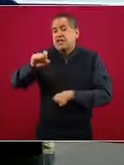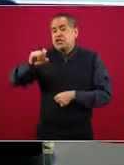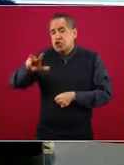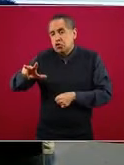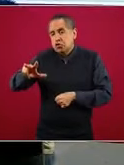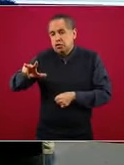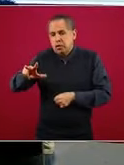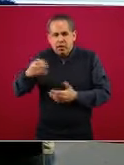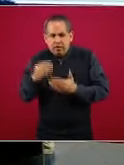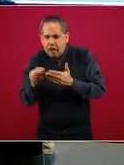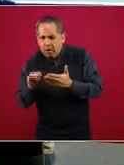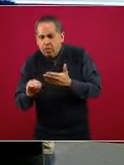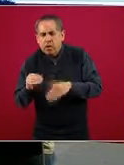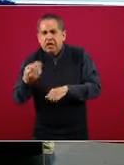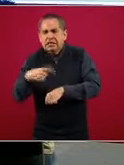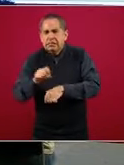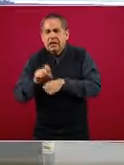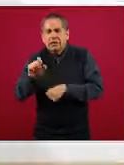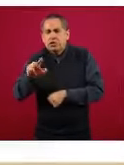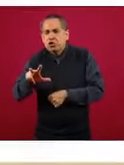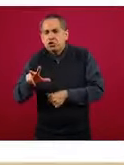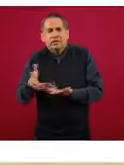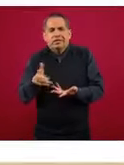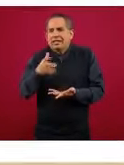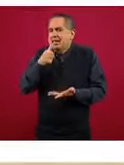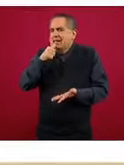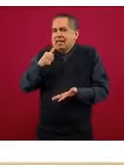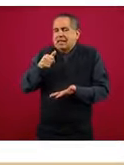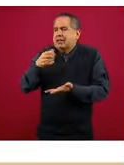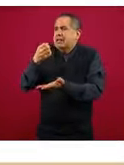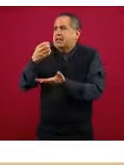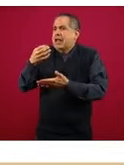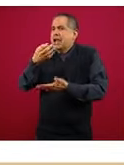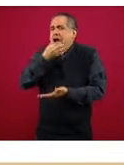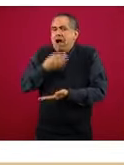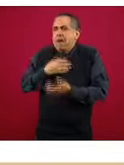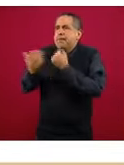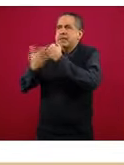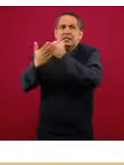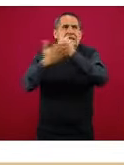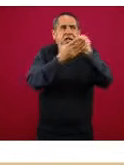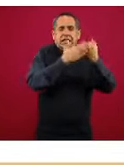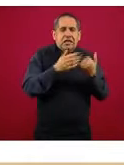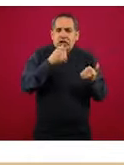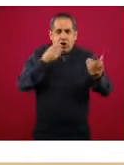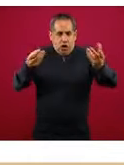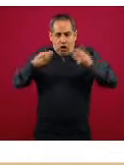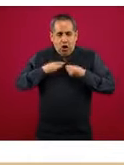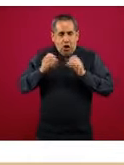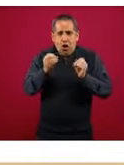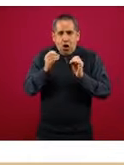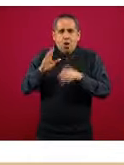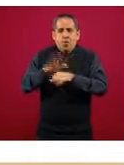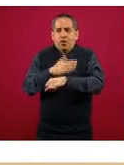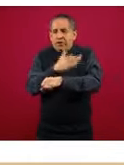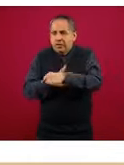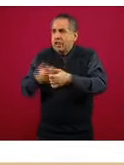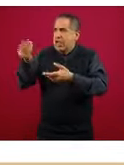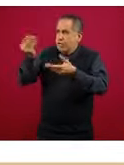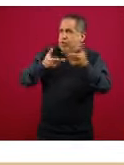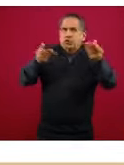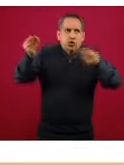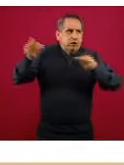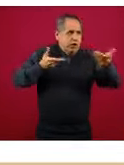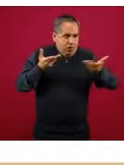¿Por qué razón no está aquí la 28? Porque los datos más recientes no deben ser tomados en cuenta, dado que el retraso de flujo de